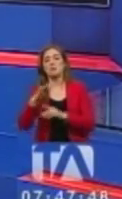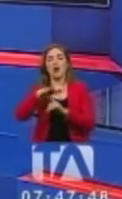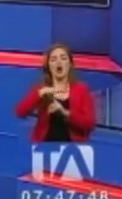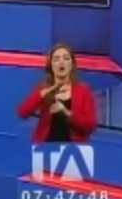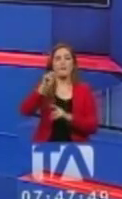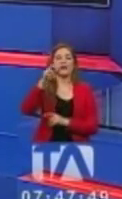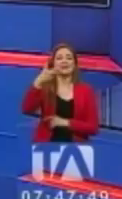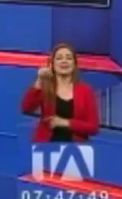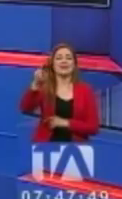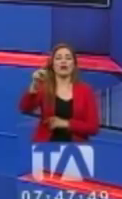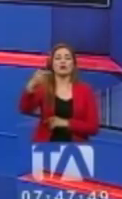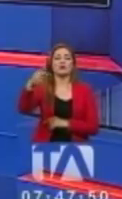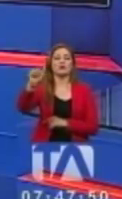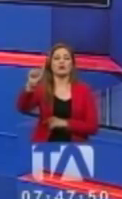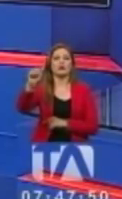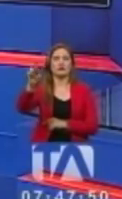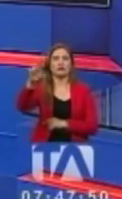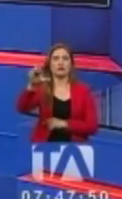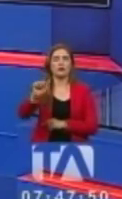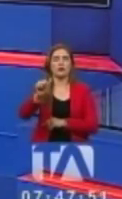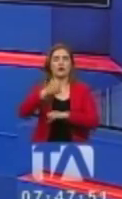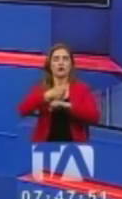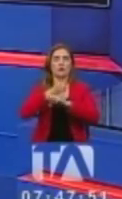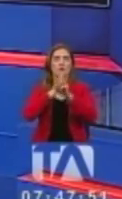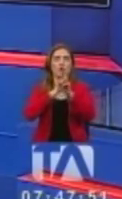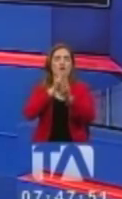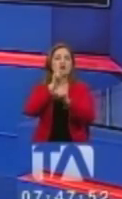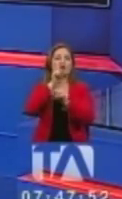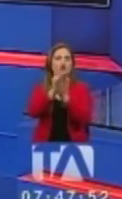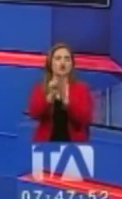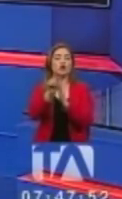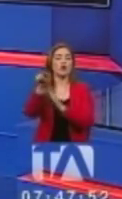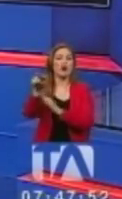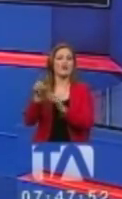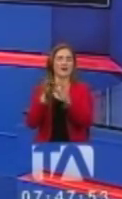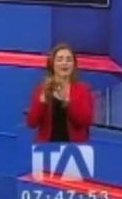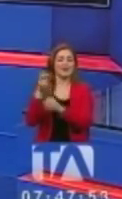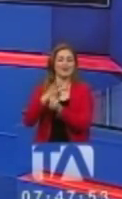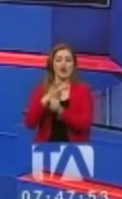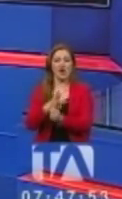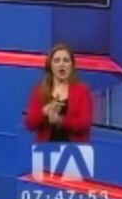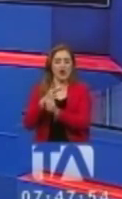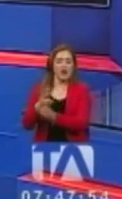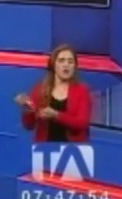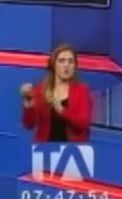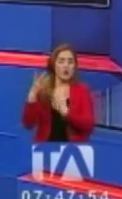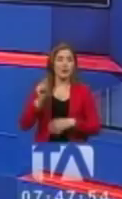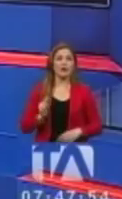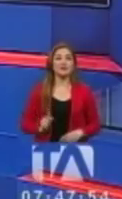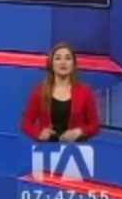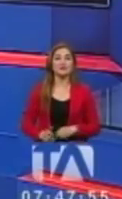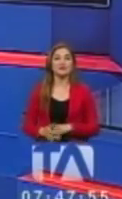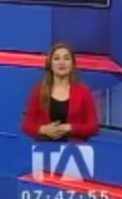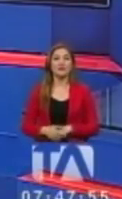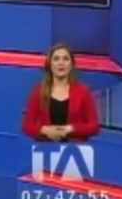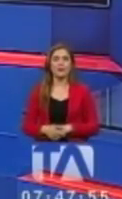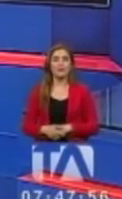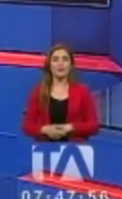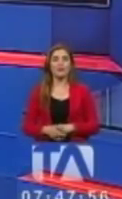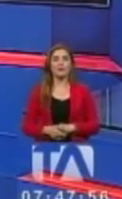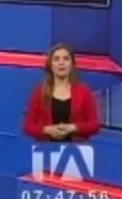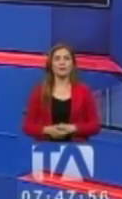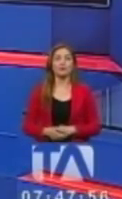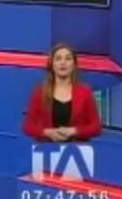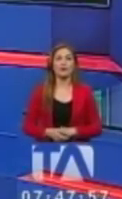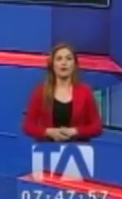hoy las autoridades se responden la denuncia y nuestra compañera fernández-ceballos se encuentra en el lugar para darnos los detalles de esta información feroz